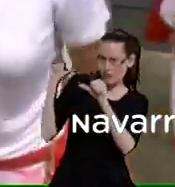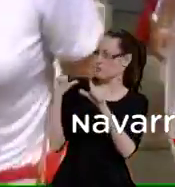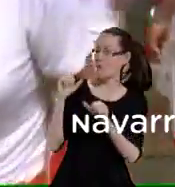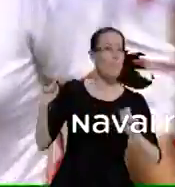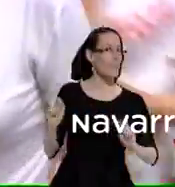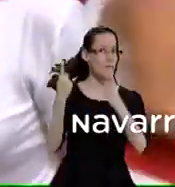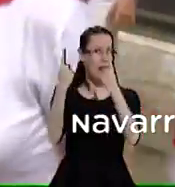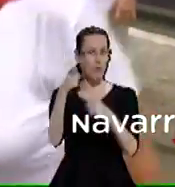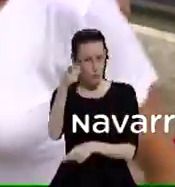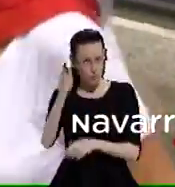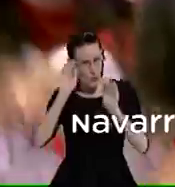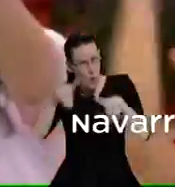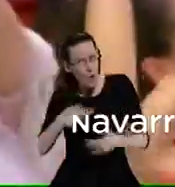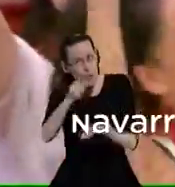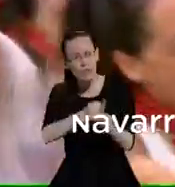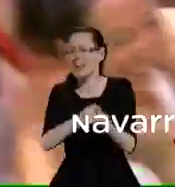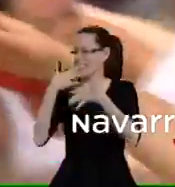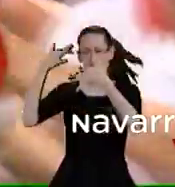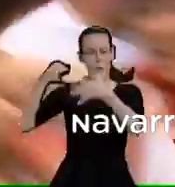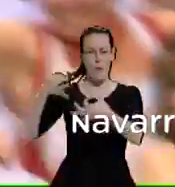vale. Y volverás. Volveré seguro.